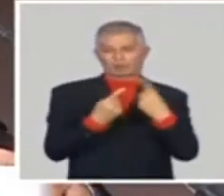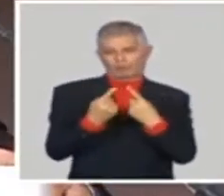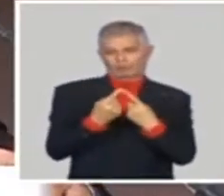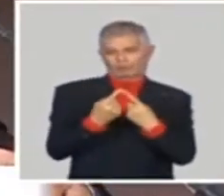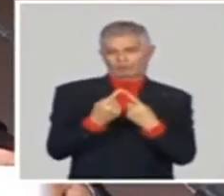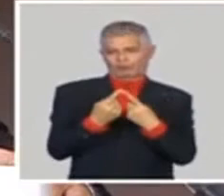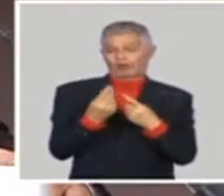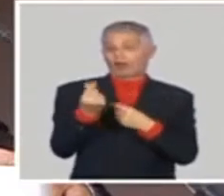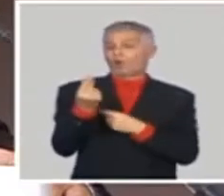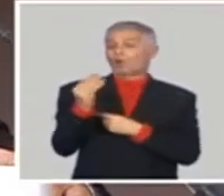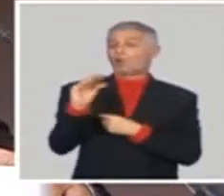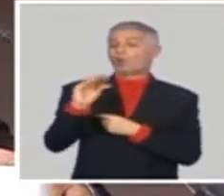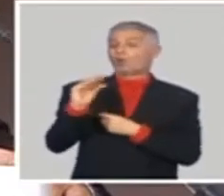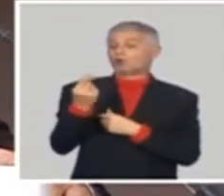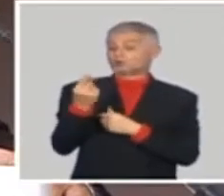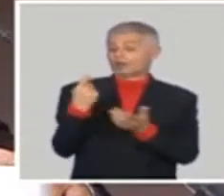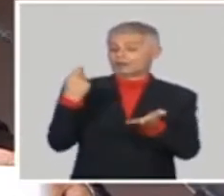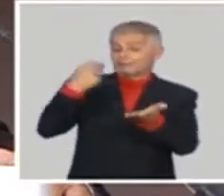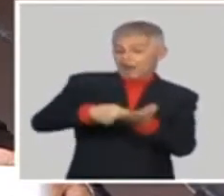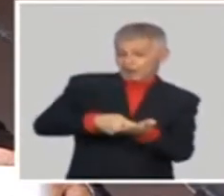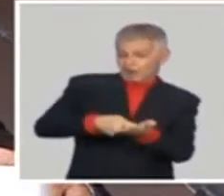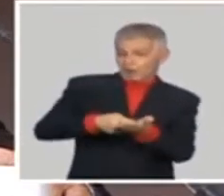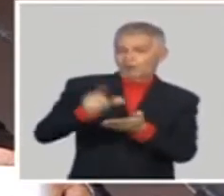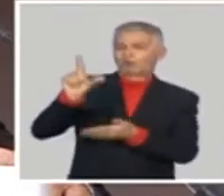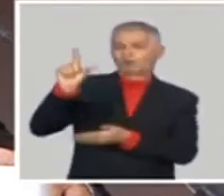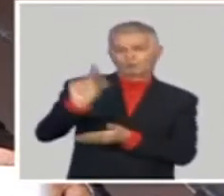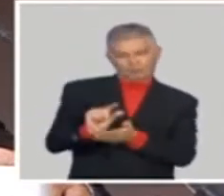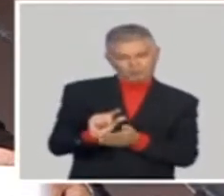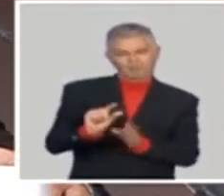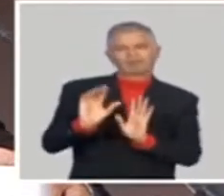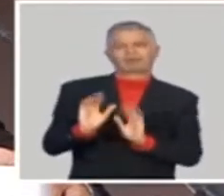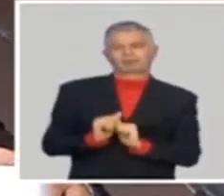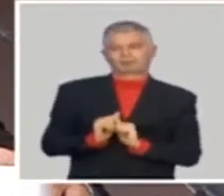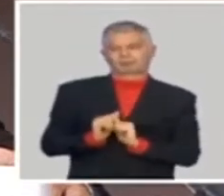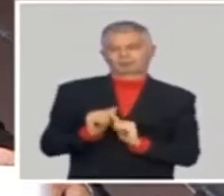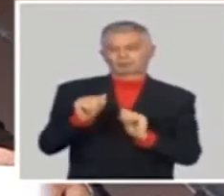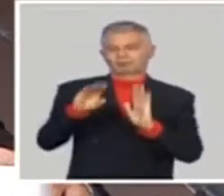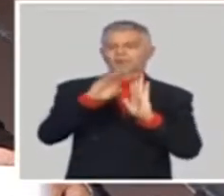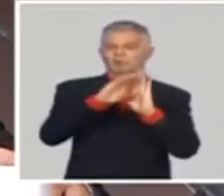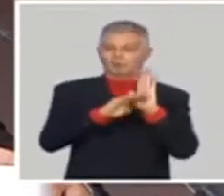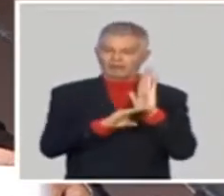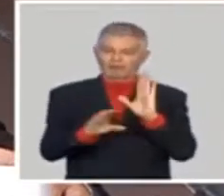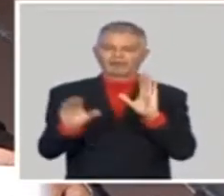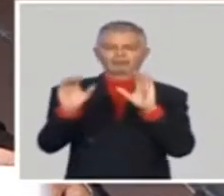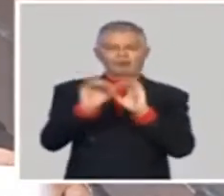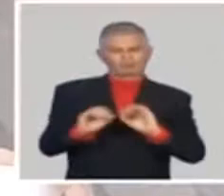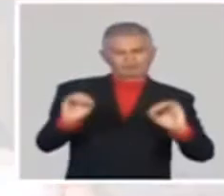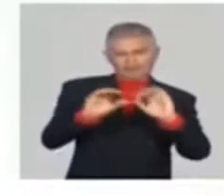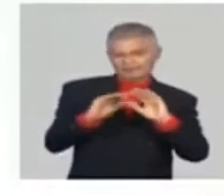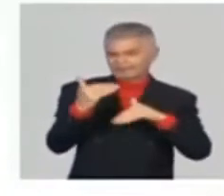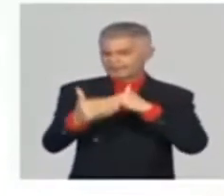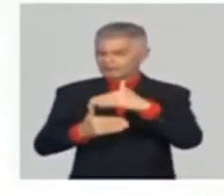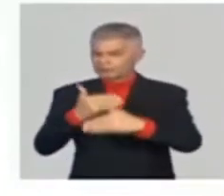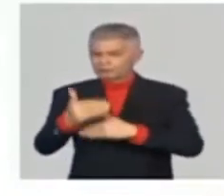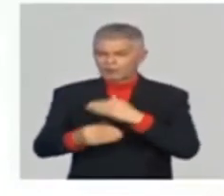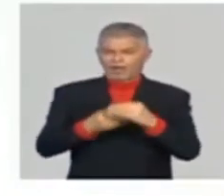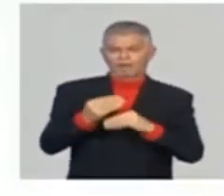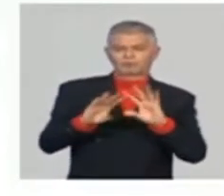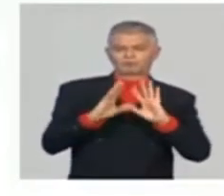de las cuotas impositivas. Esto está relacionado también en un programa de reorganización, reordenamiento del trabajo por cuenta propia que